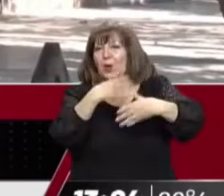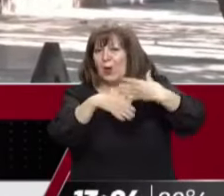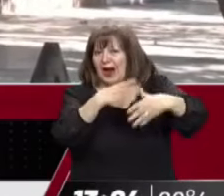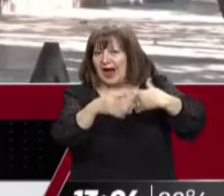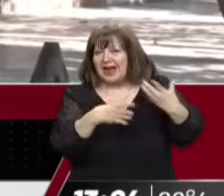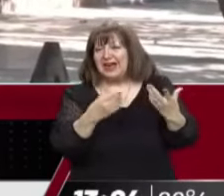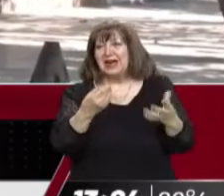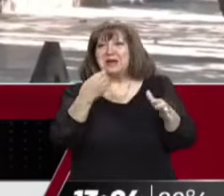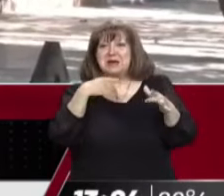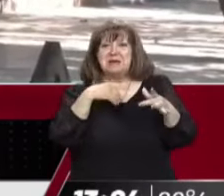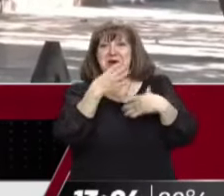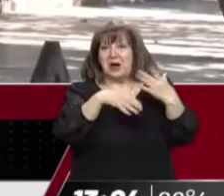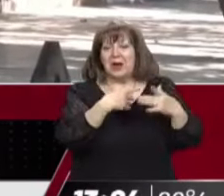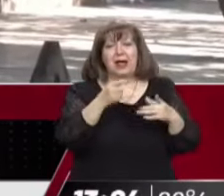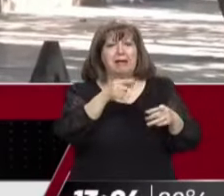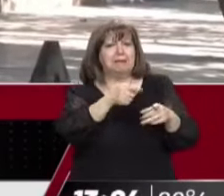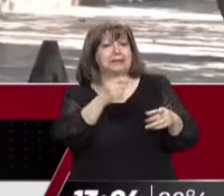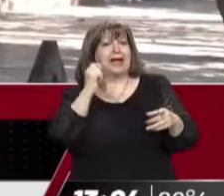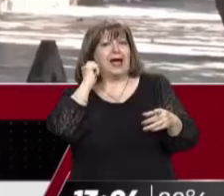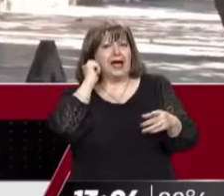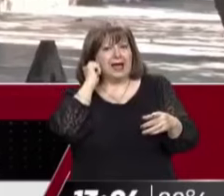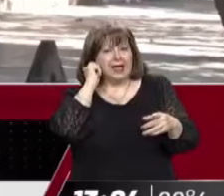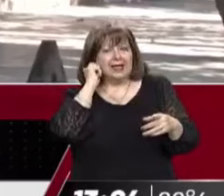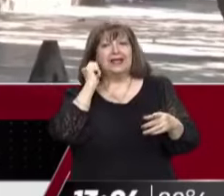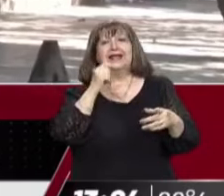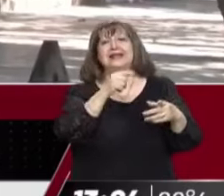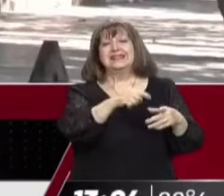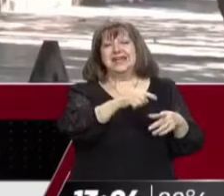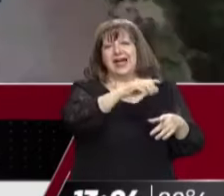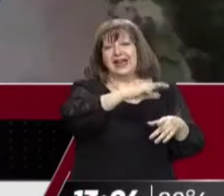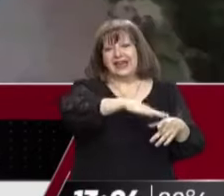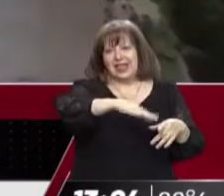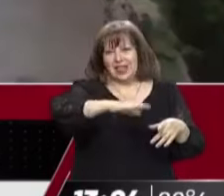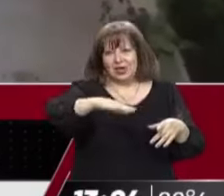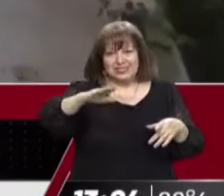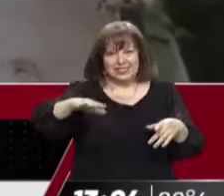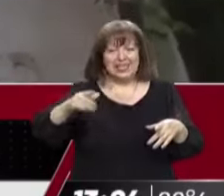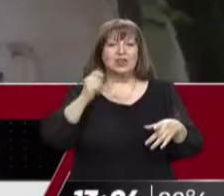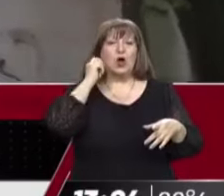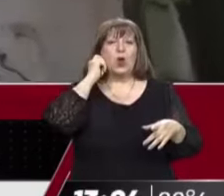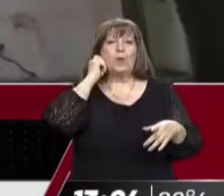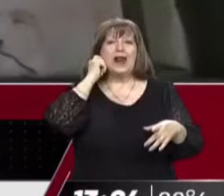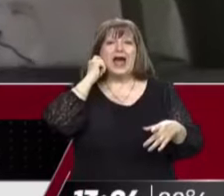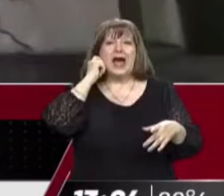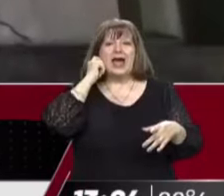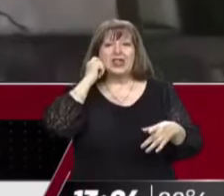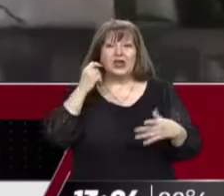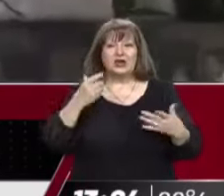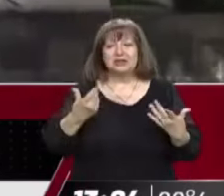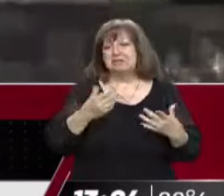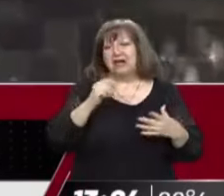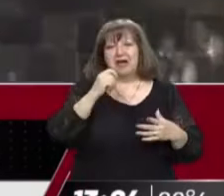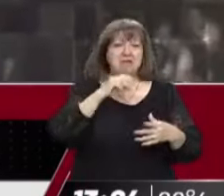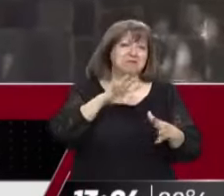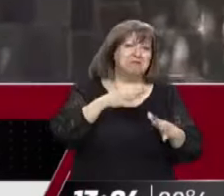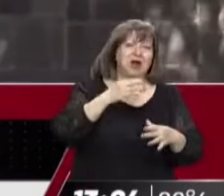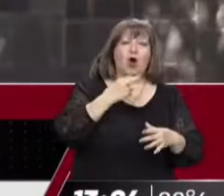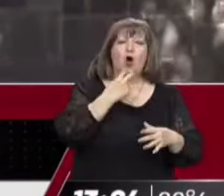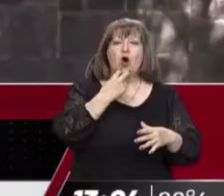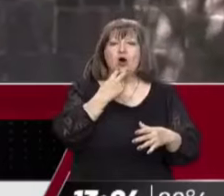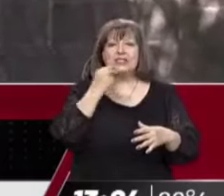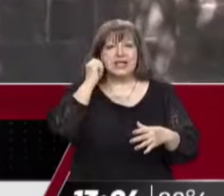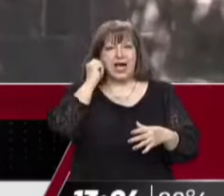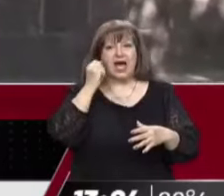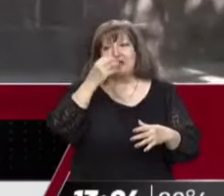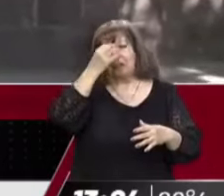un cumpleaños, ingresó a una de estas salas un grupo de niños que tienen entre 11 y 12 años y hay, a partir de eso